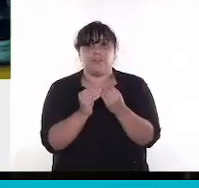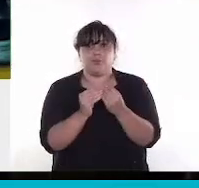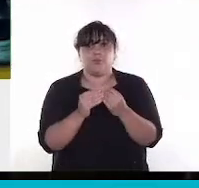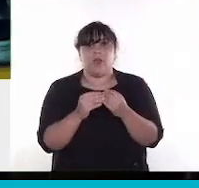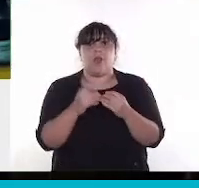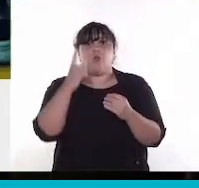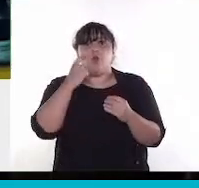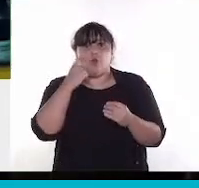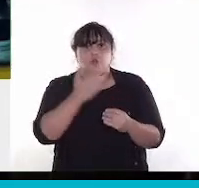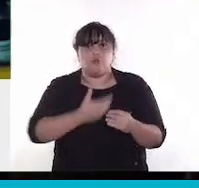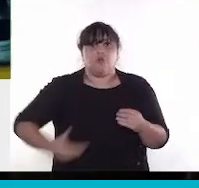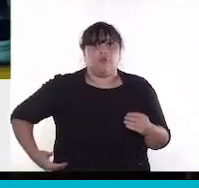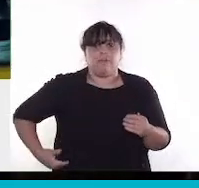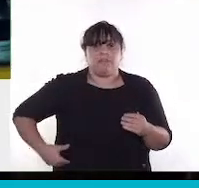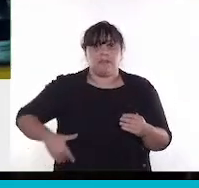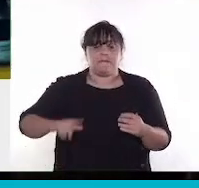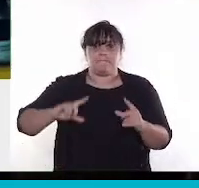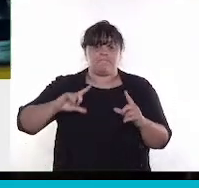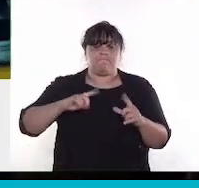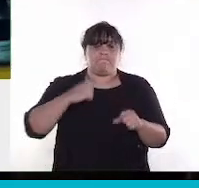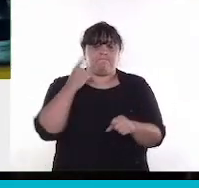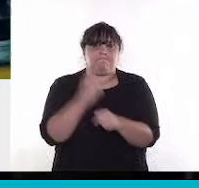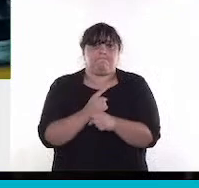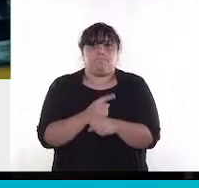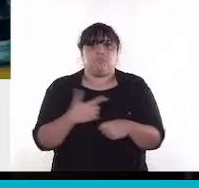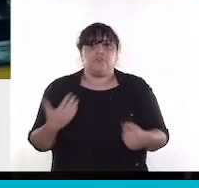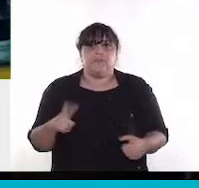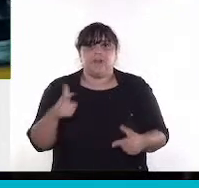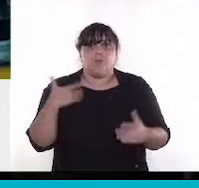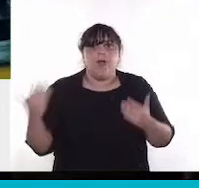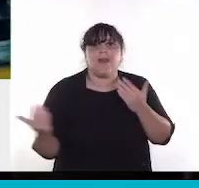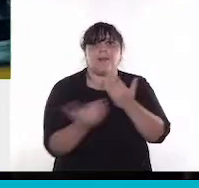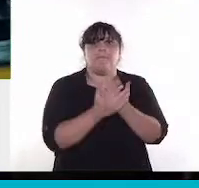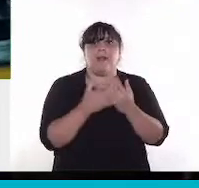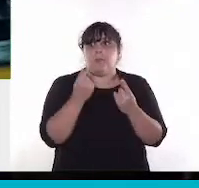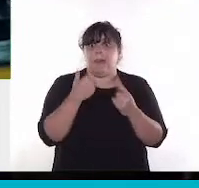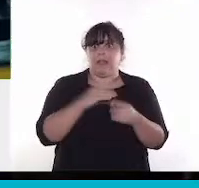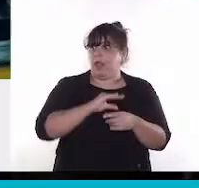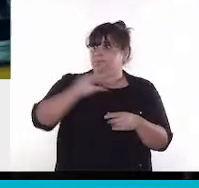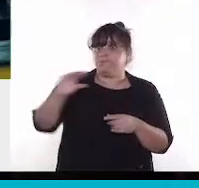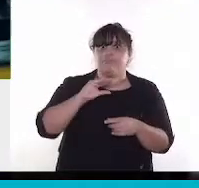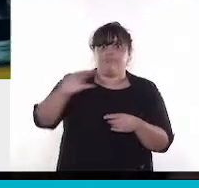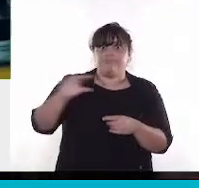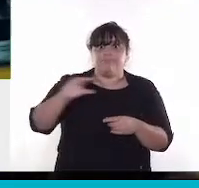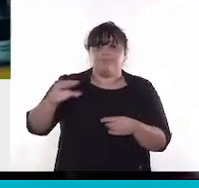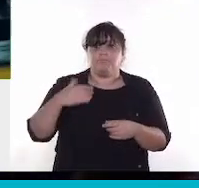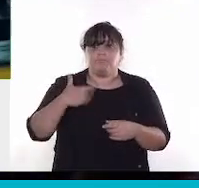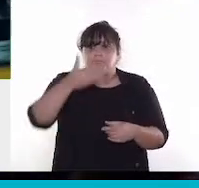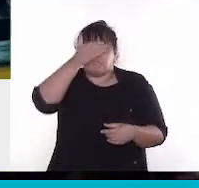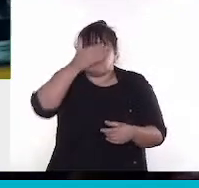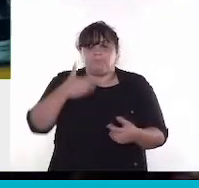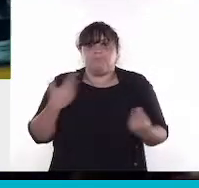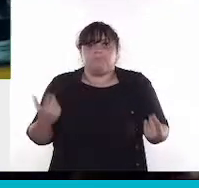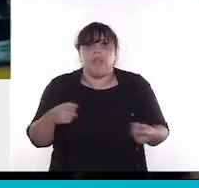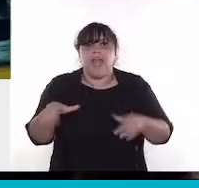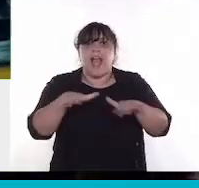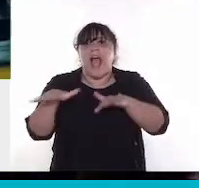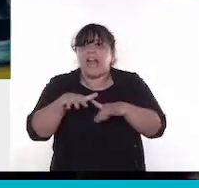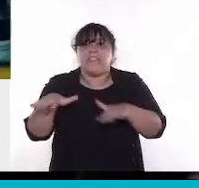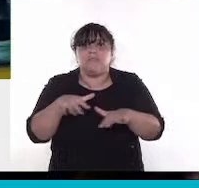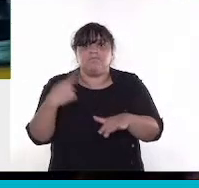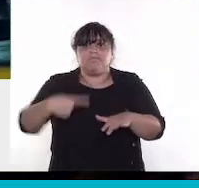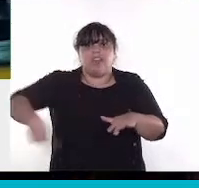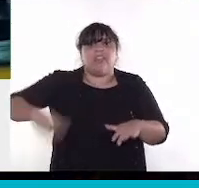actos de gobierno supone en paralelo no solamente el respaldo de los recursos que se invierten sin sentido en acciones que no producen